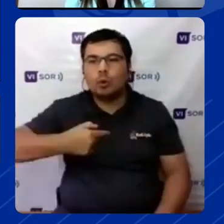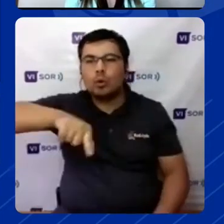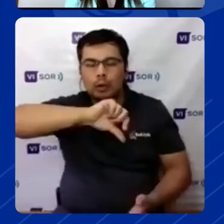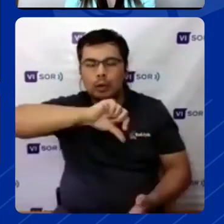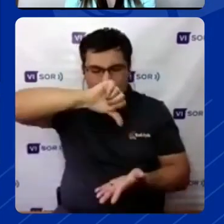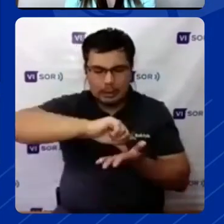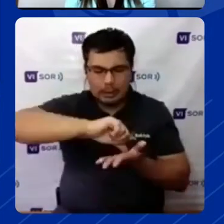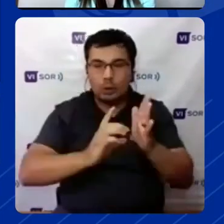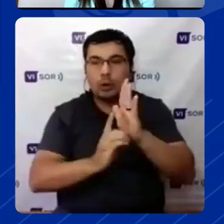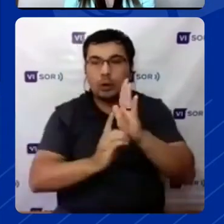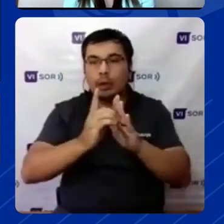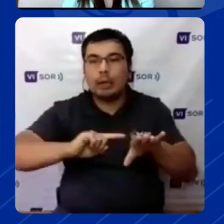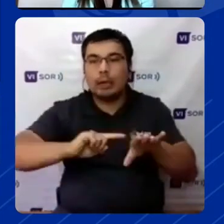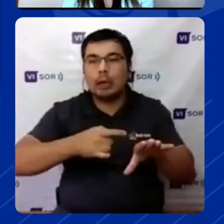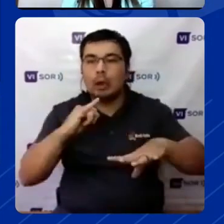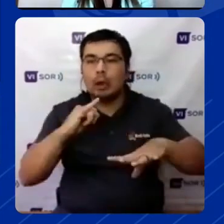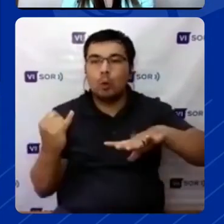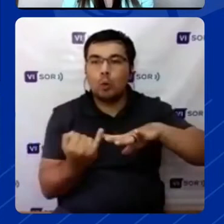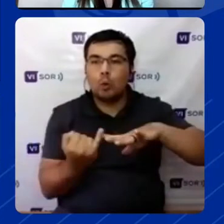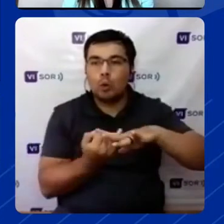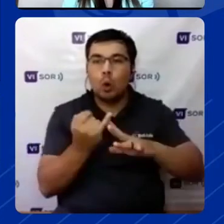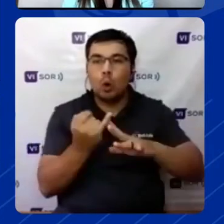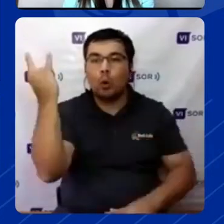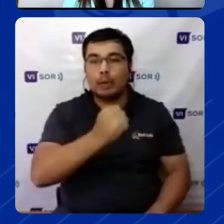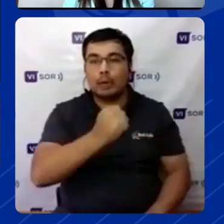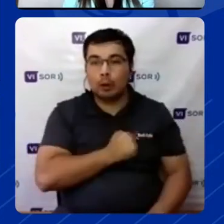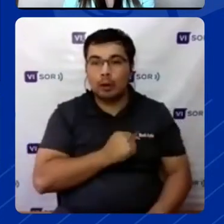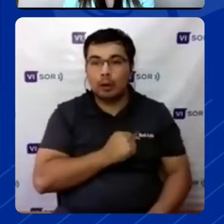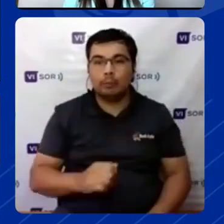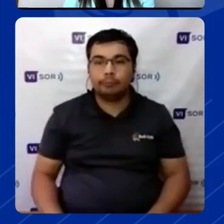Tecnología de Inclusión de la Universidad Católica,